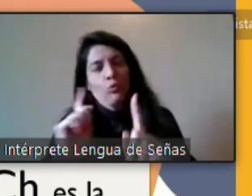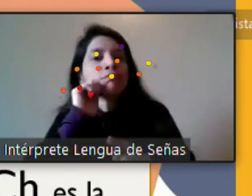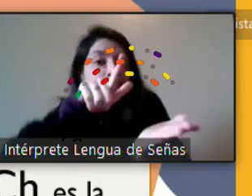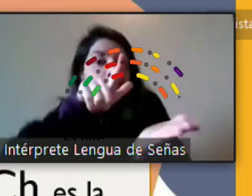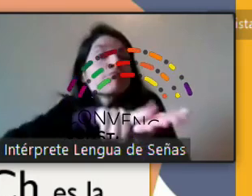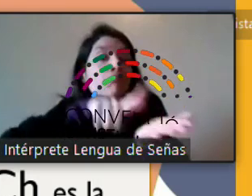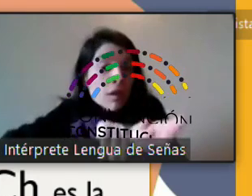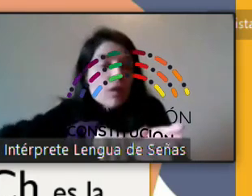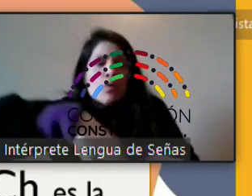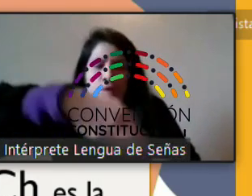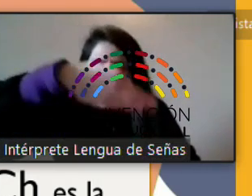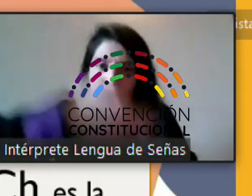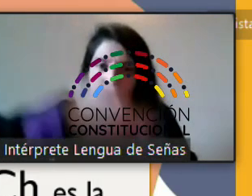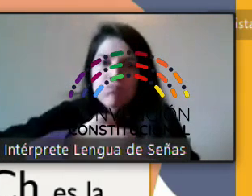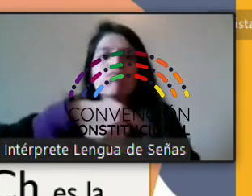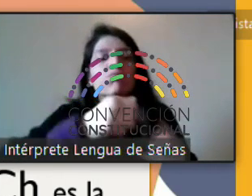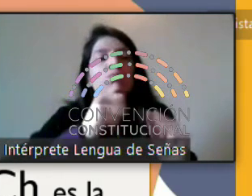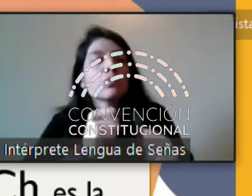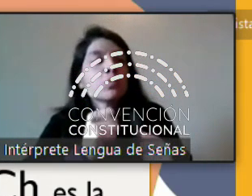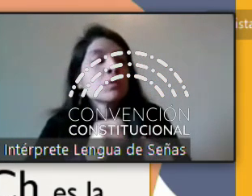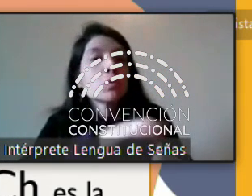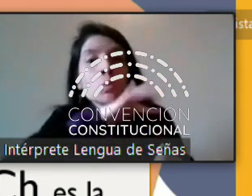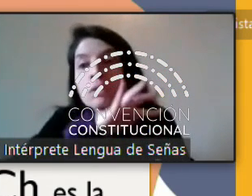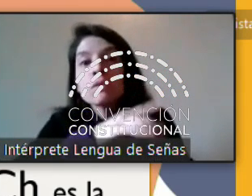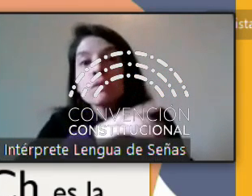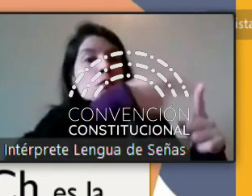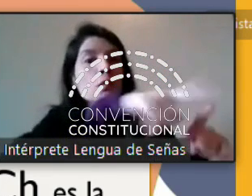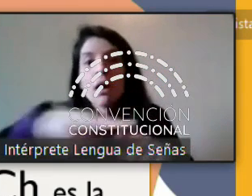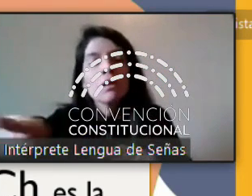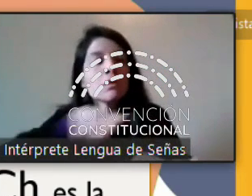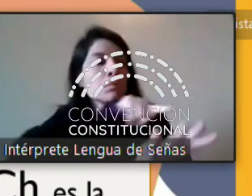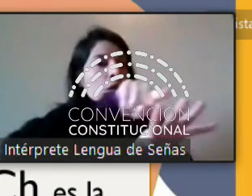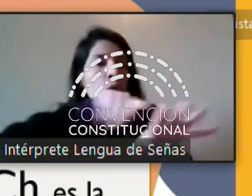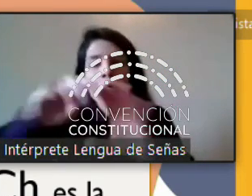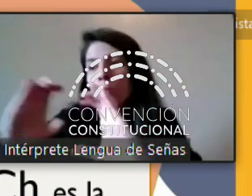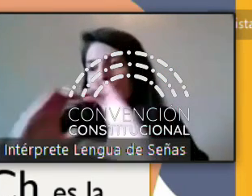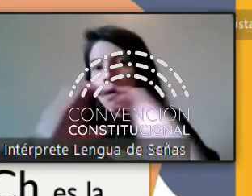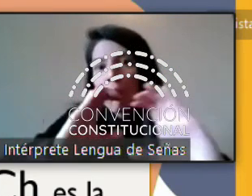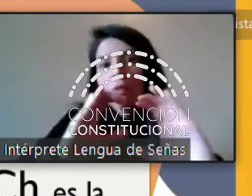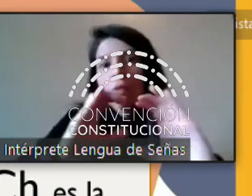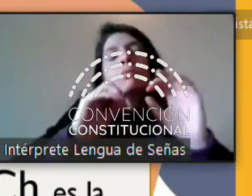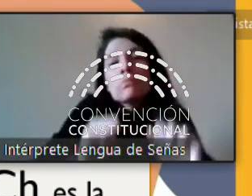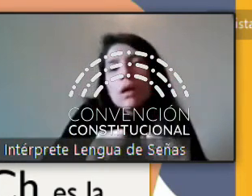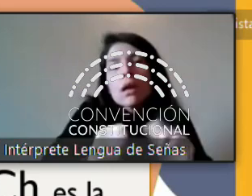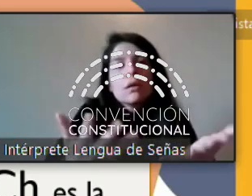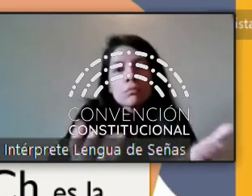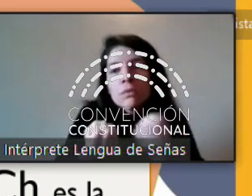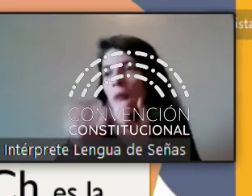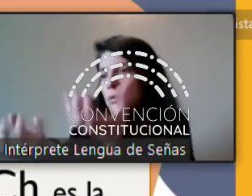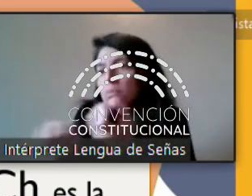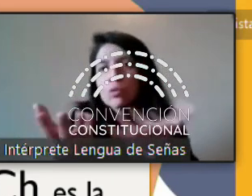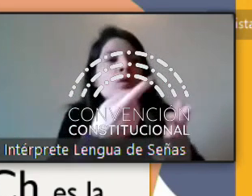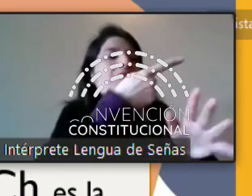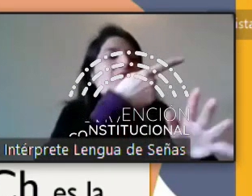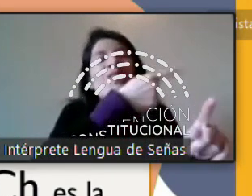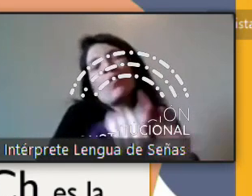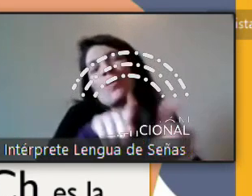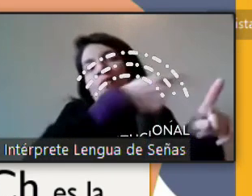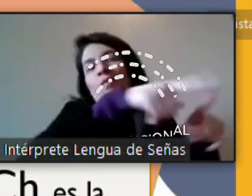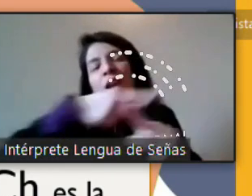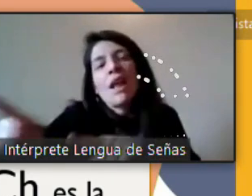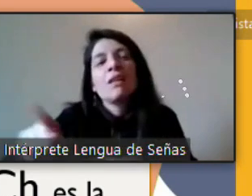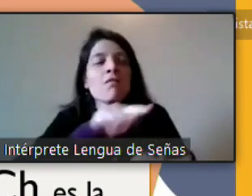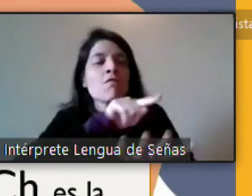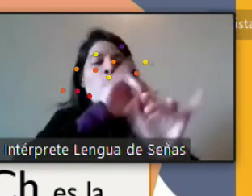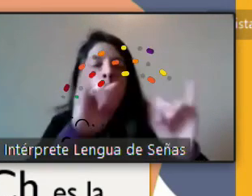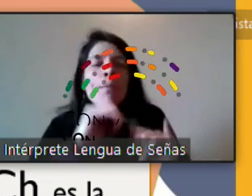tal que puede utilizar distintos medios de comunicación para ser transmitidos, distintos canales, ¿cierto? No es